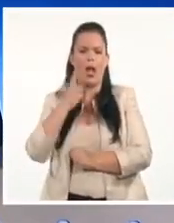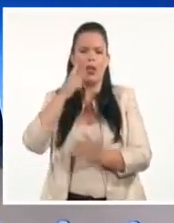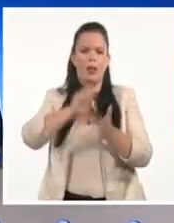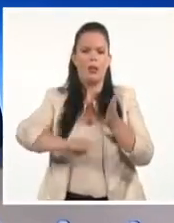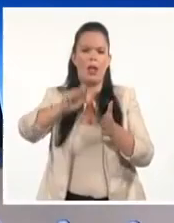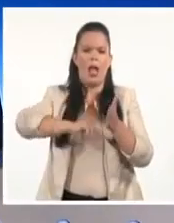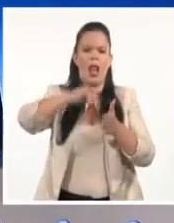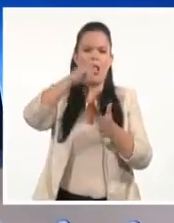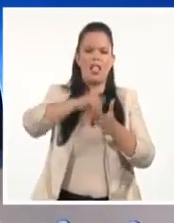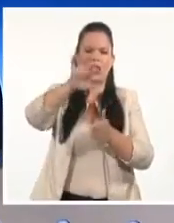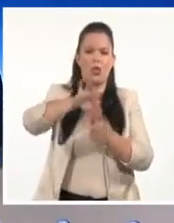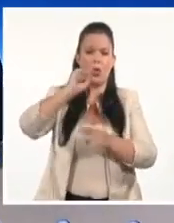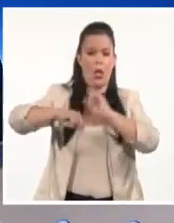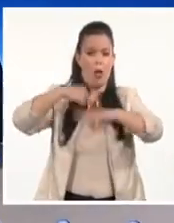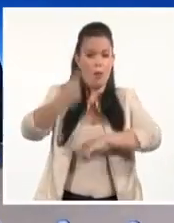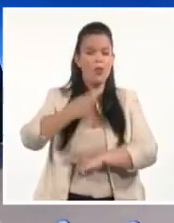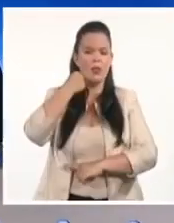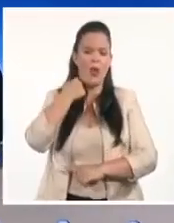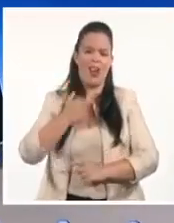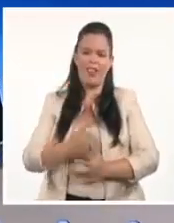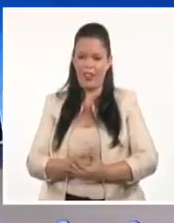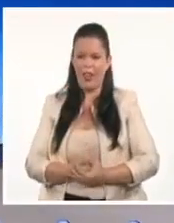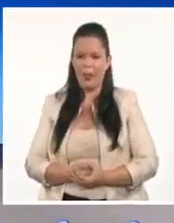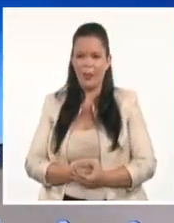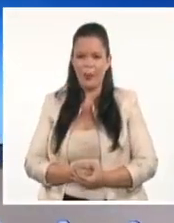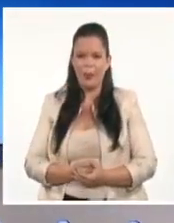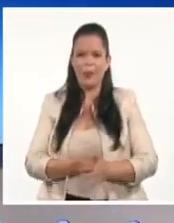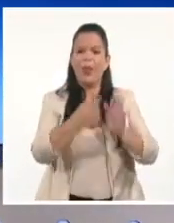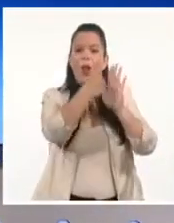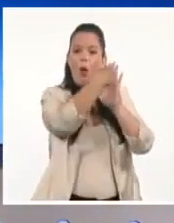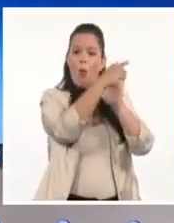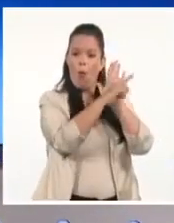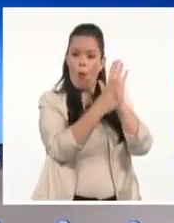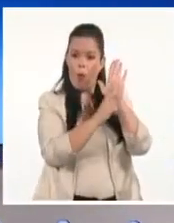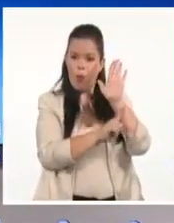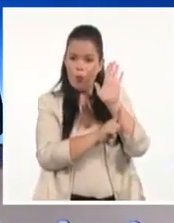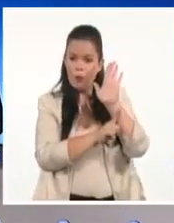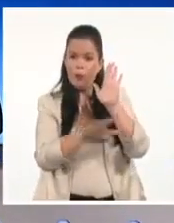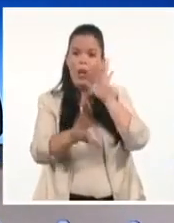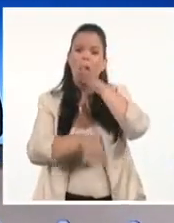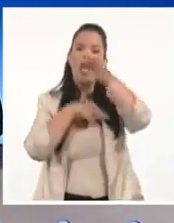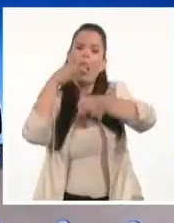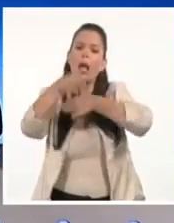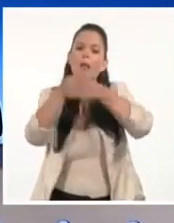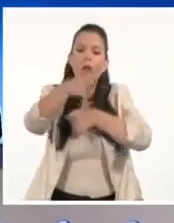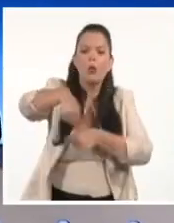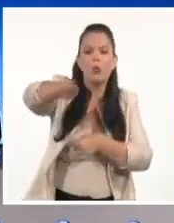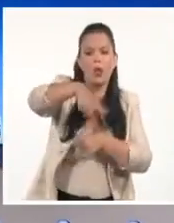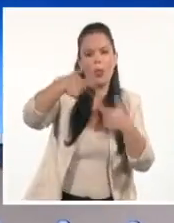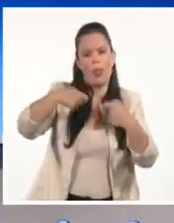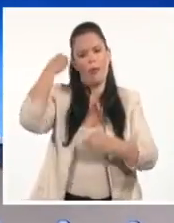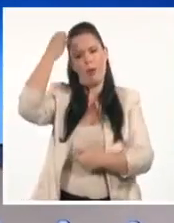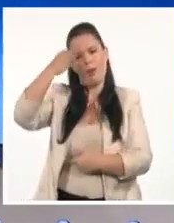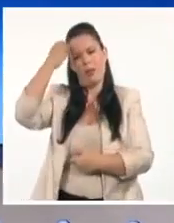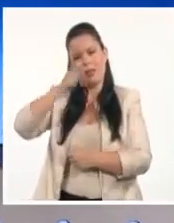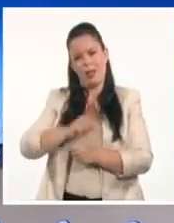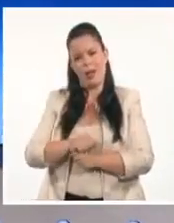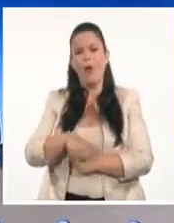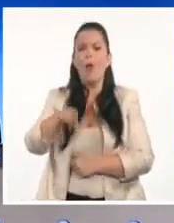medio del próximo año. Elementos que le he dejado para pensar Y mi recomendación, como siempre, es que usted